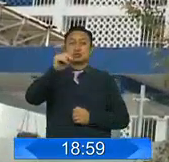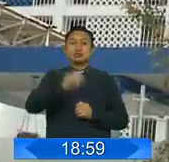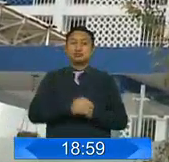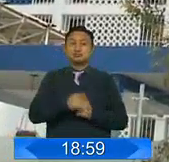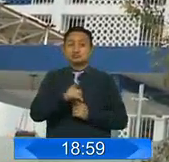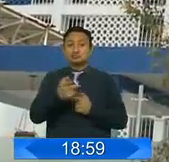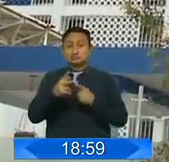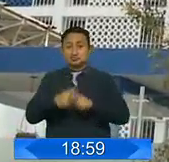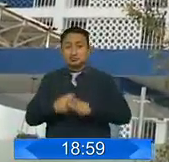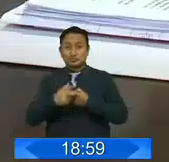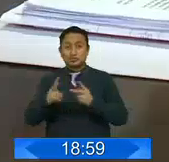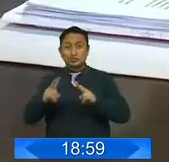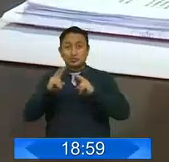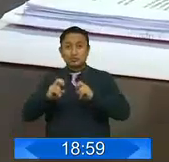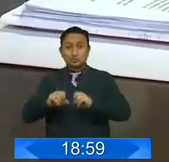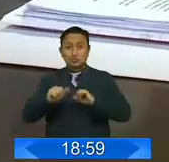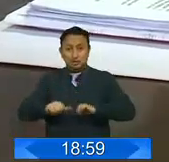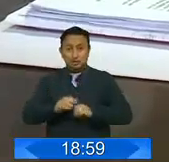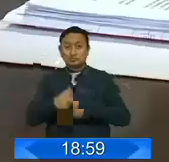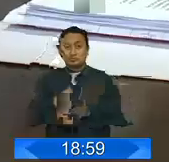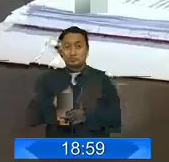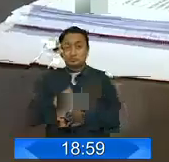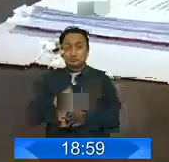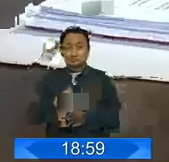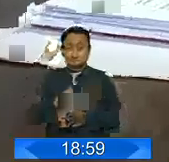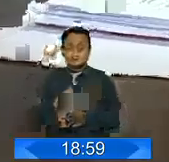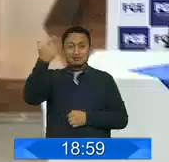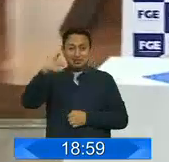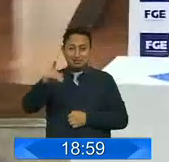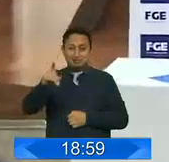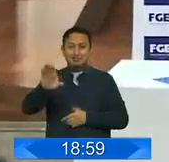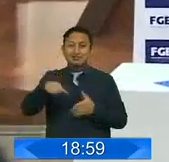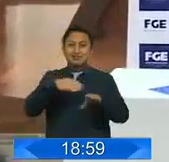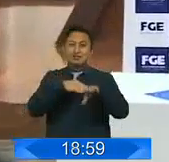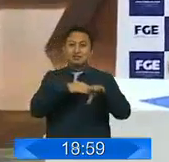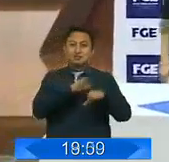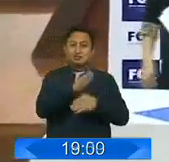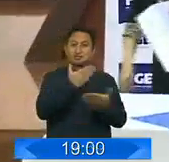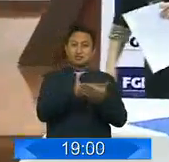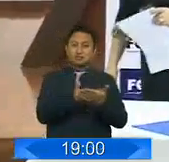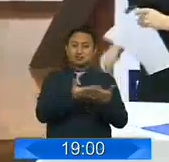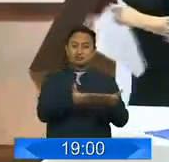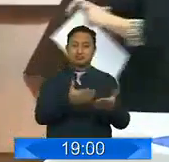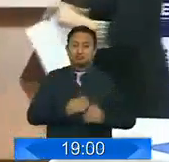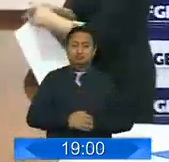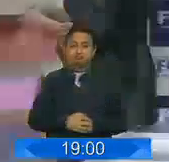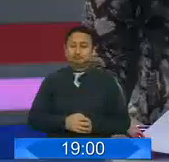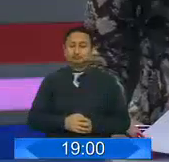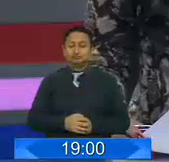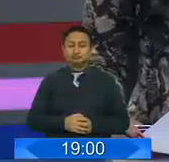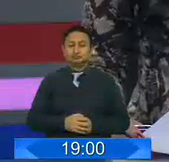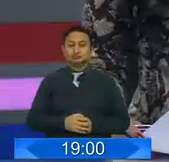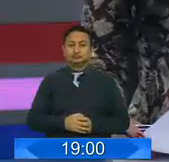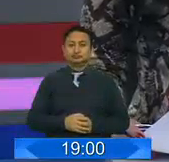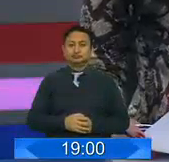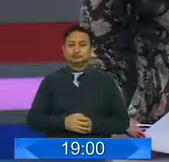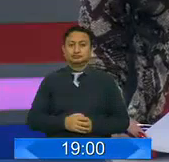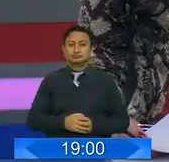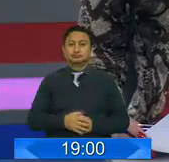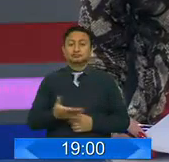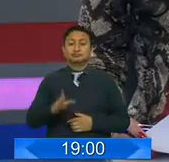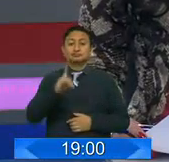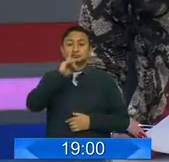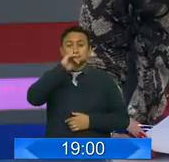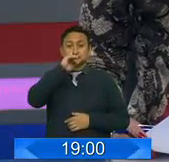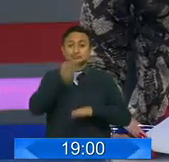de indagación abierto y estos nuevos datos son necesarios para ello. En Quito informó Adriana Rojas. Trabajadores que